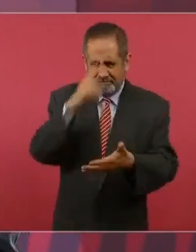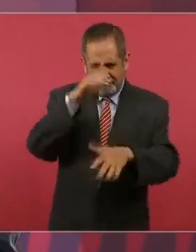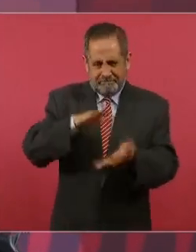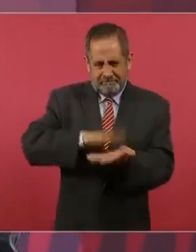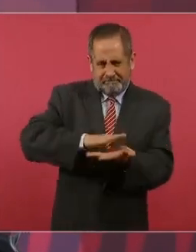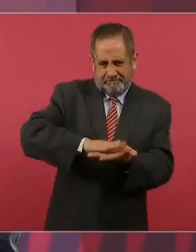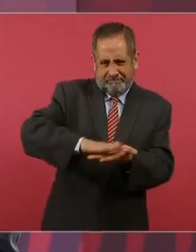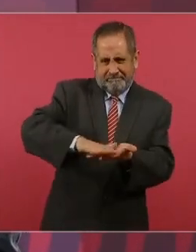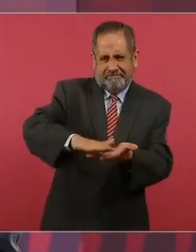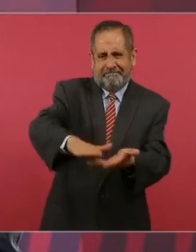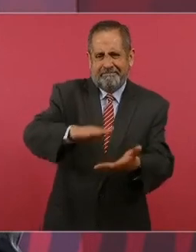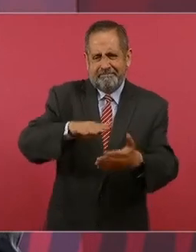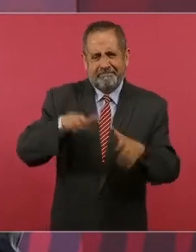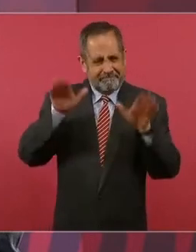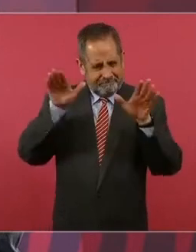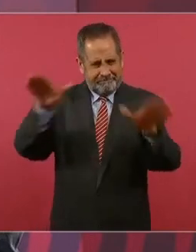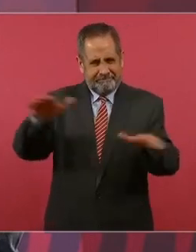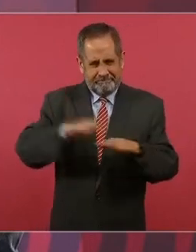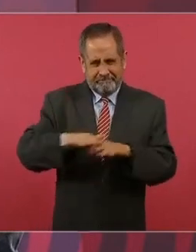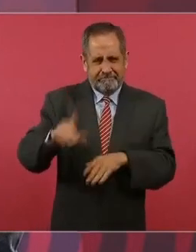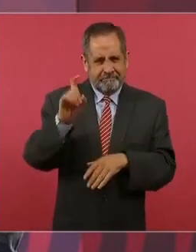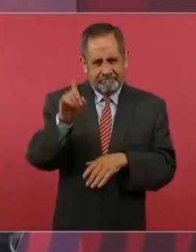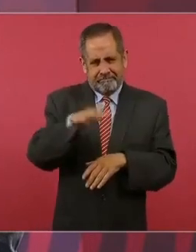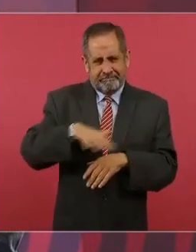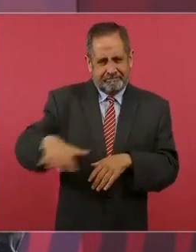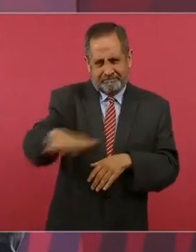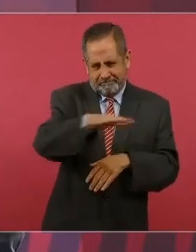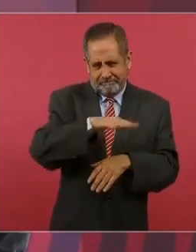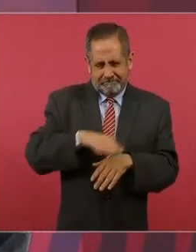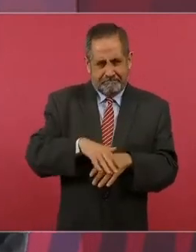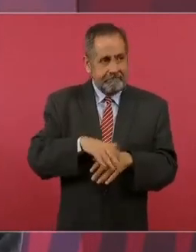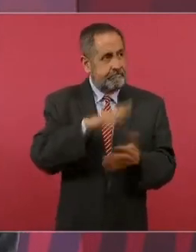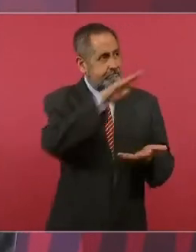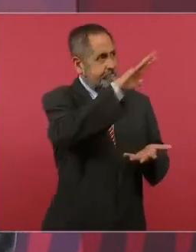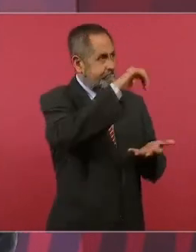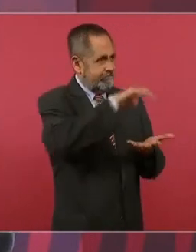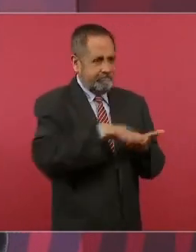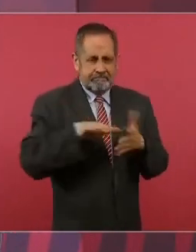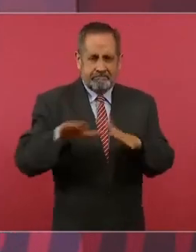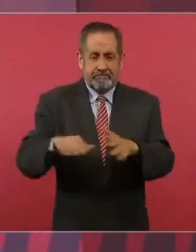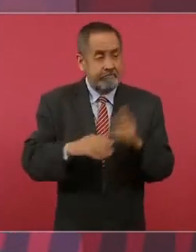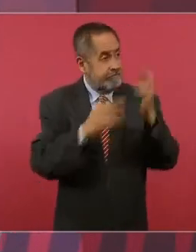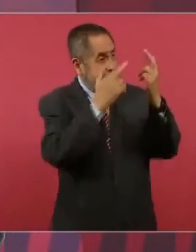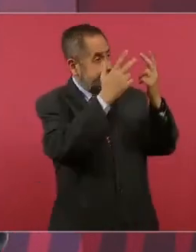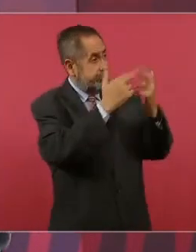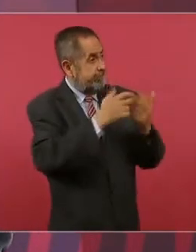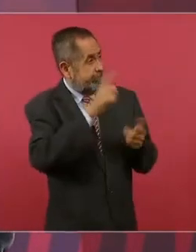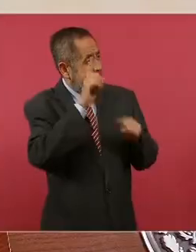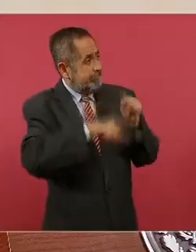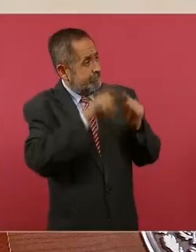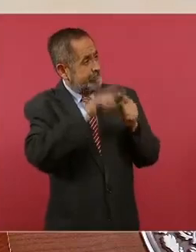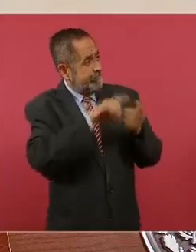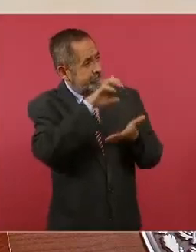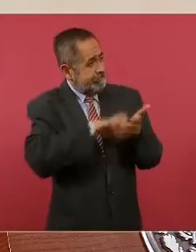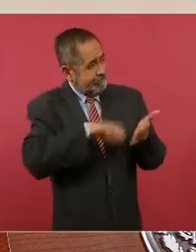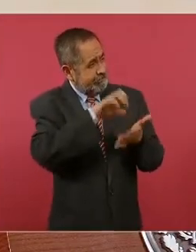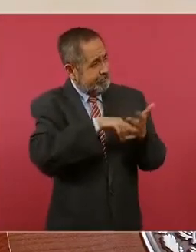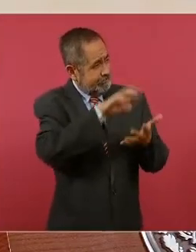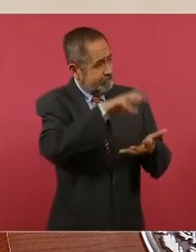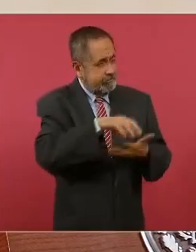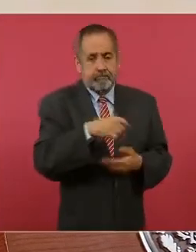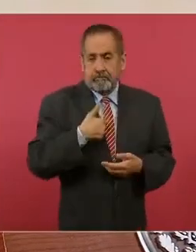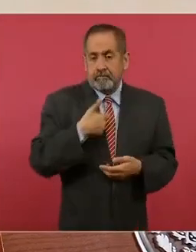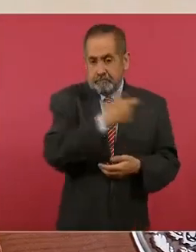rellenar el lago de Texcoco, acabaron con cerros completos y ellos los